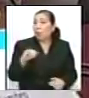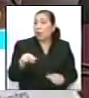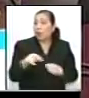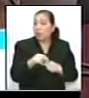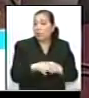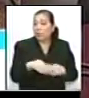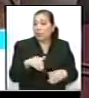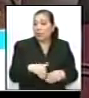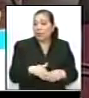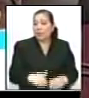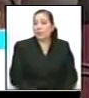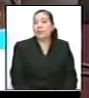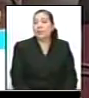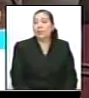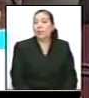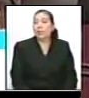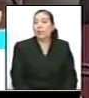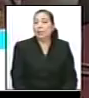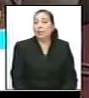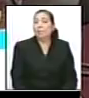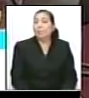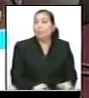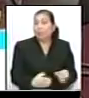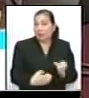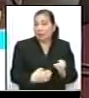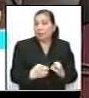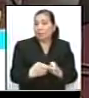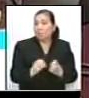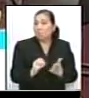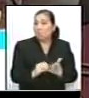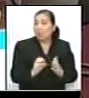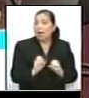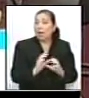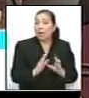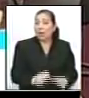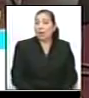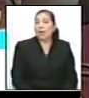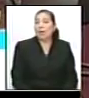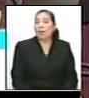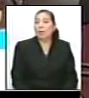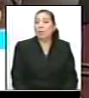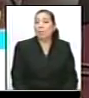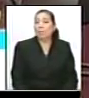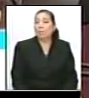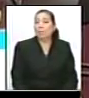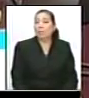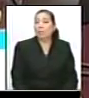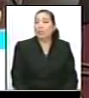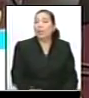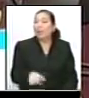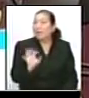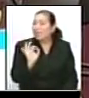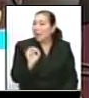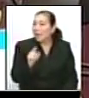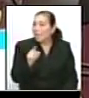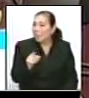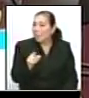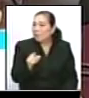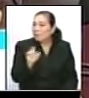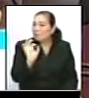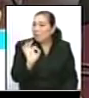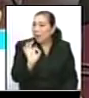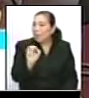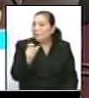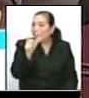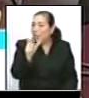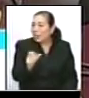Nacional de Elecciones. Entonces, yo quisiera que el equipo técnico sea un poquito más claro al respecto, porque estamos hablando de la misma persona,